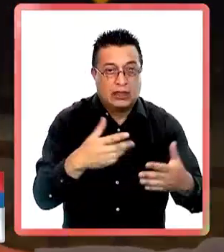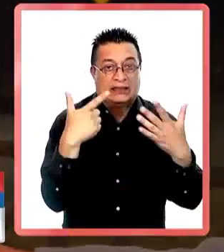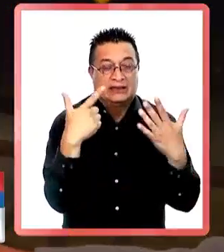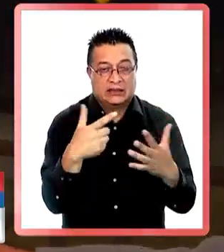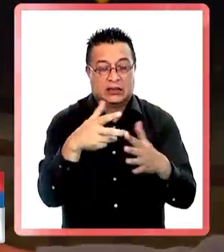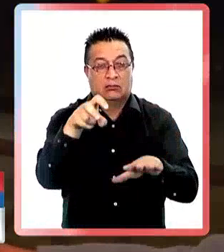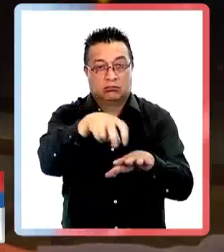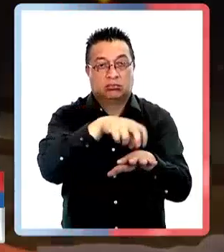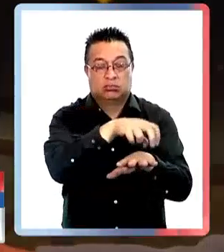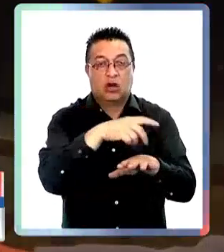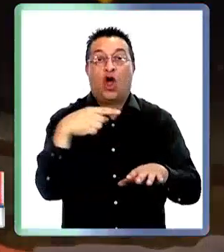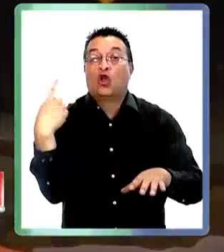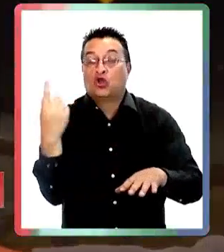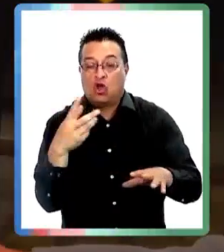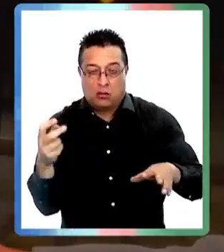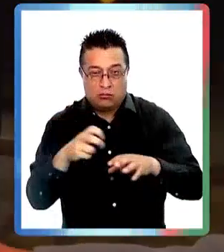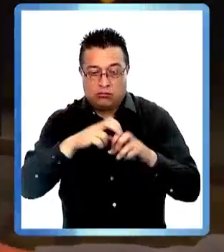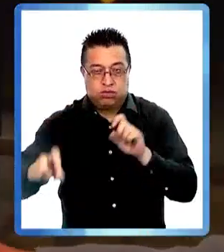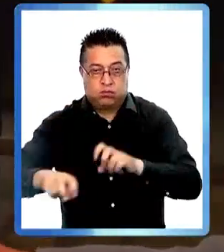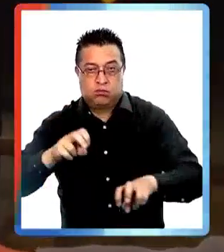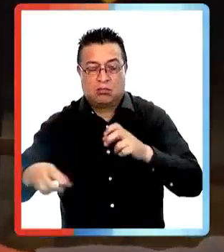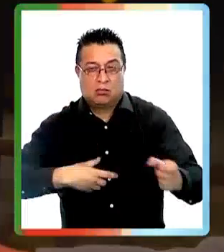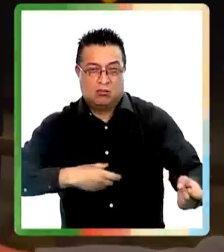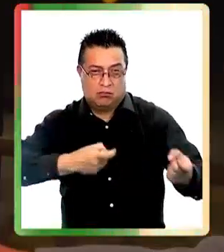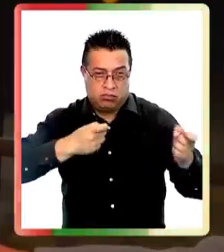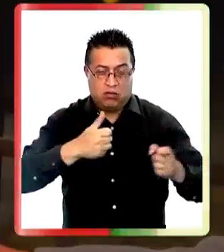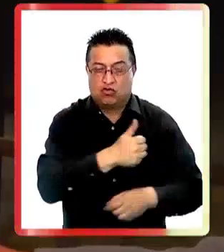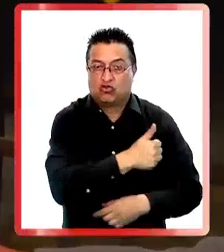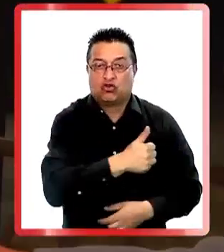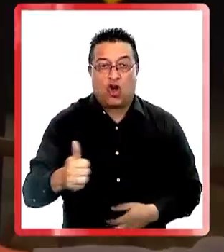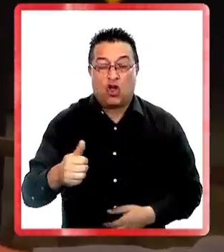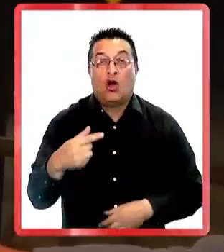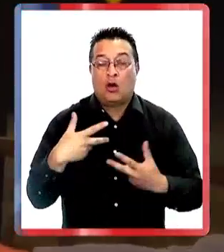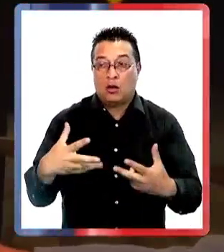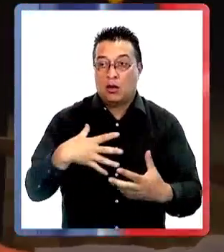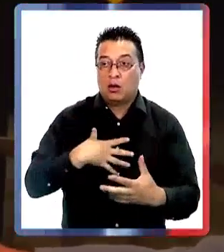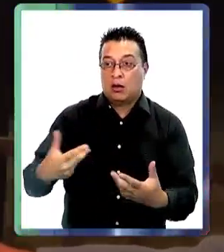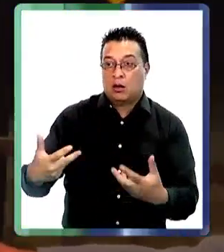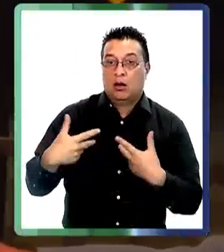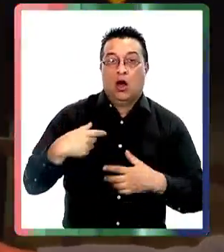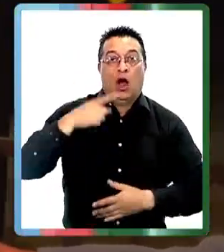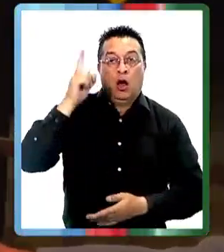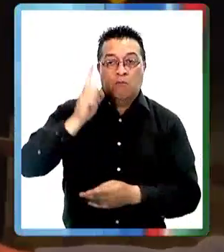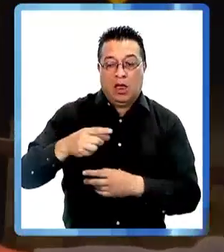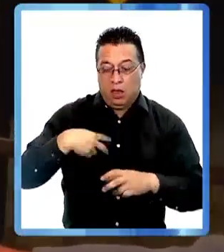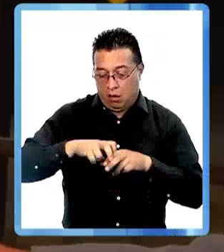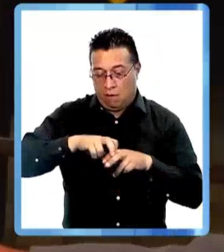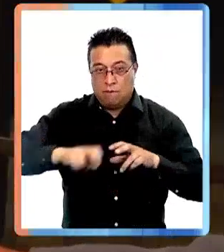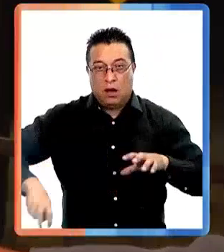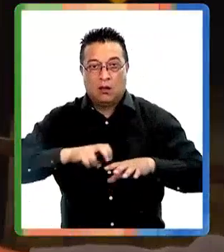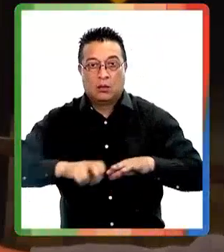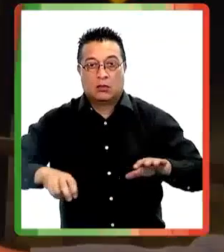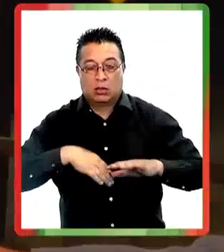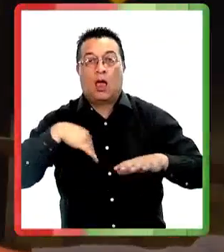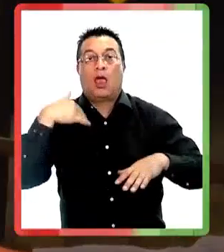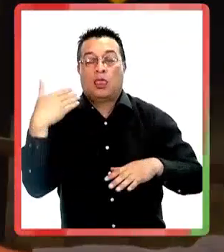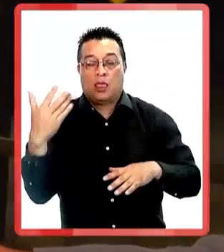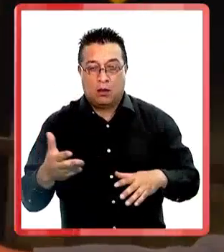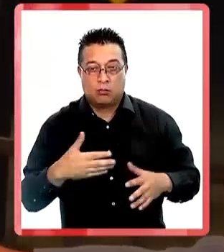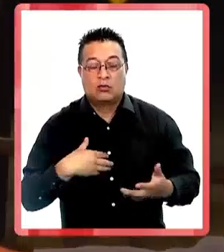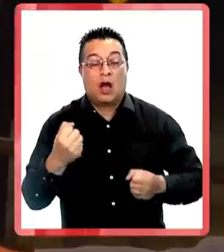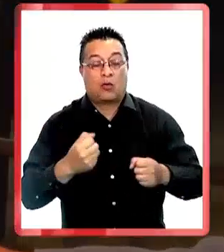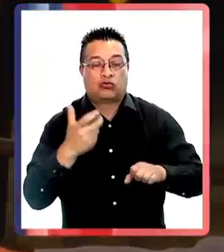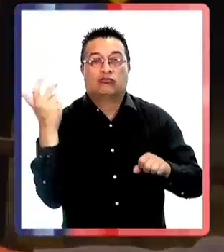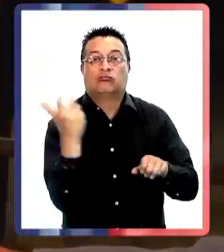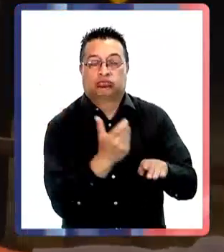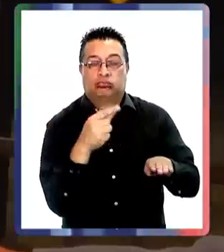ocupantes todos encapuchados y premonios con armas de fuego quienes los intimidaron y obligaron a descender del mismo Para luego sustraer el